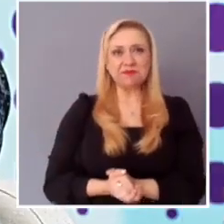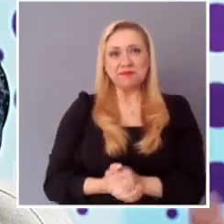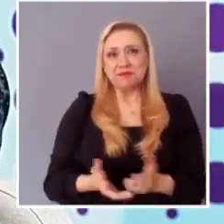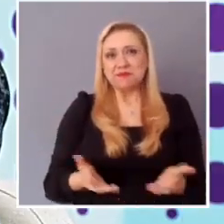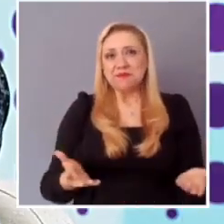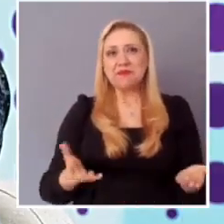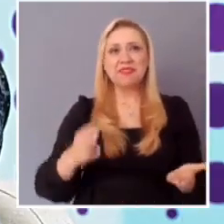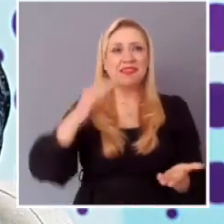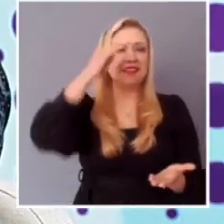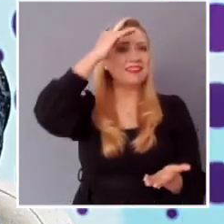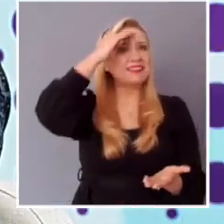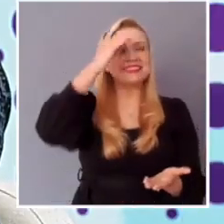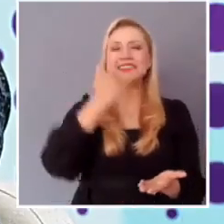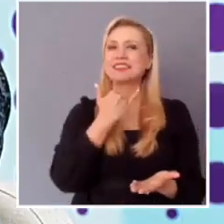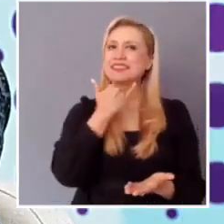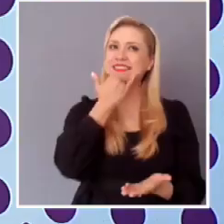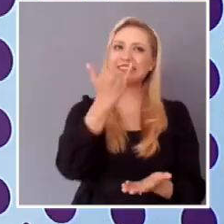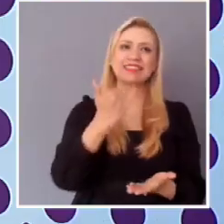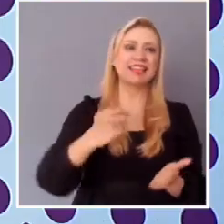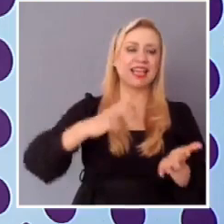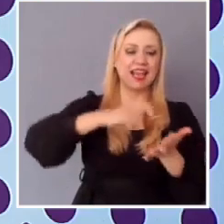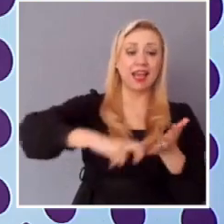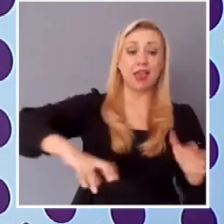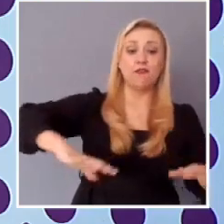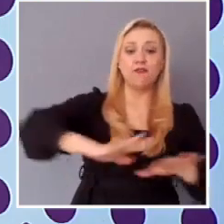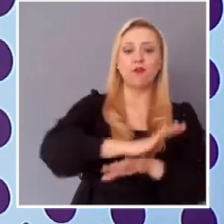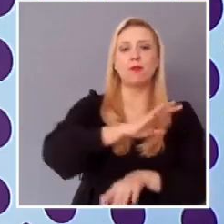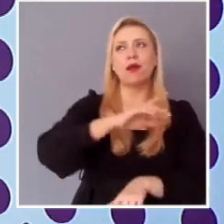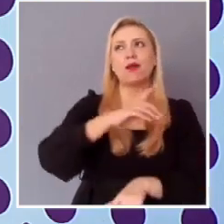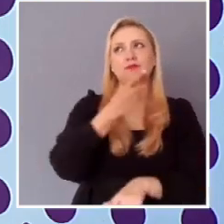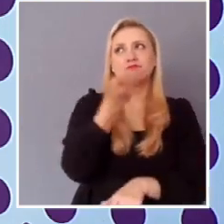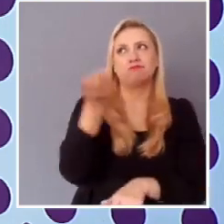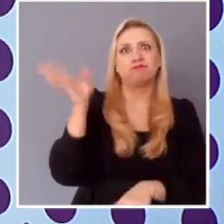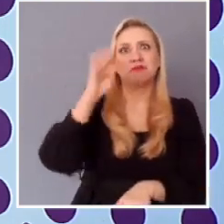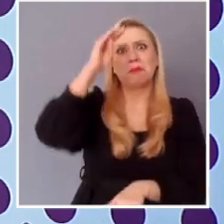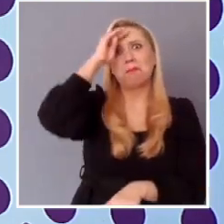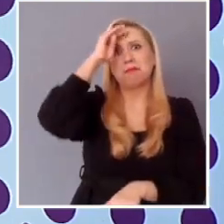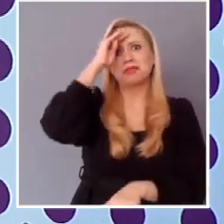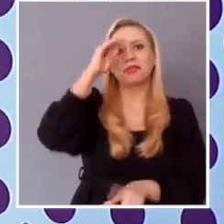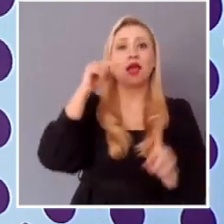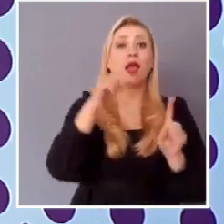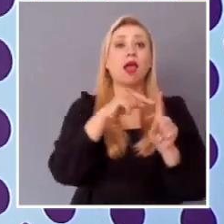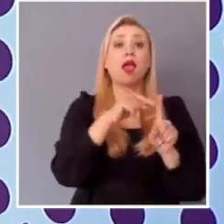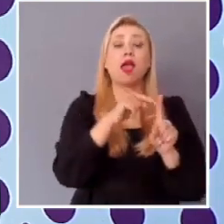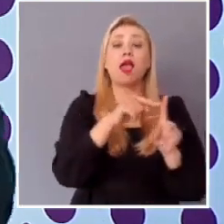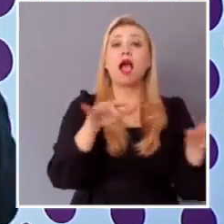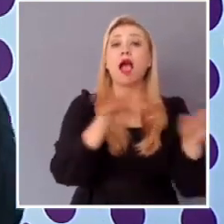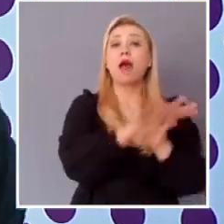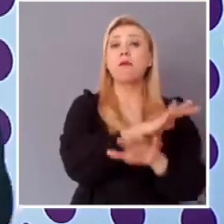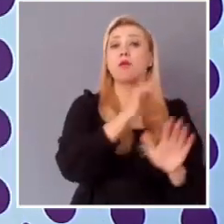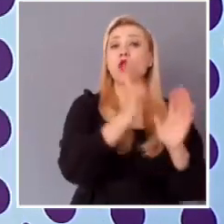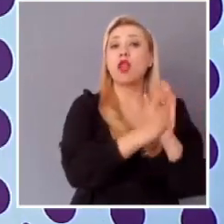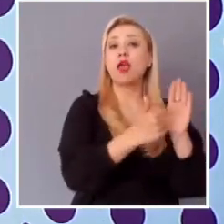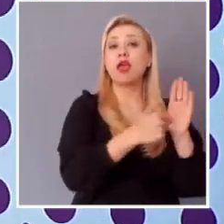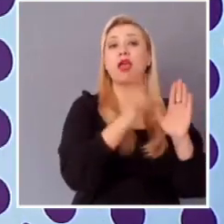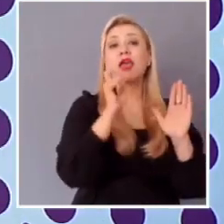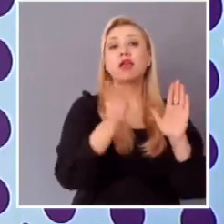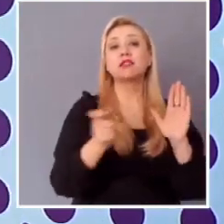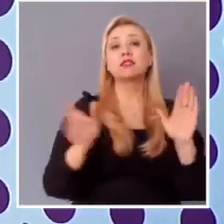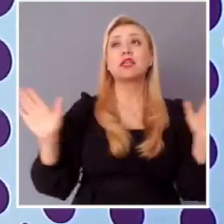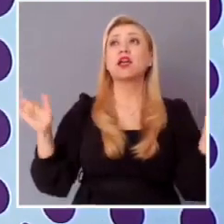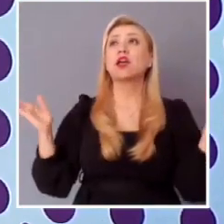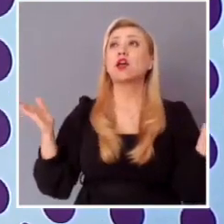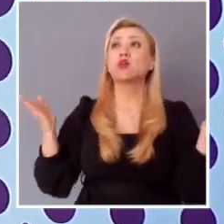expectativas falsas sobre lo que implica esta reforma. Se ha dicho, por ejemplo, que esta reforma va a implicar un cierre inmediato de